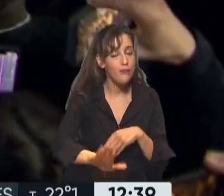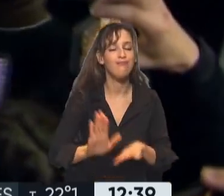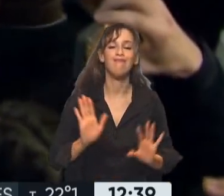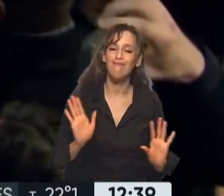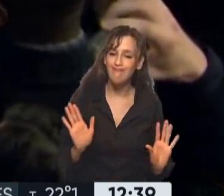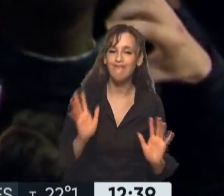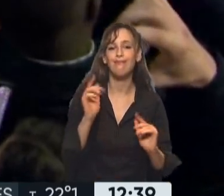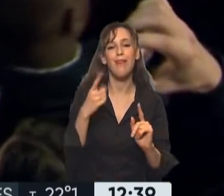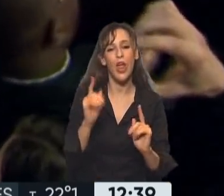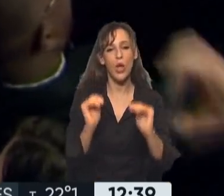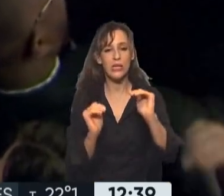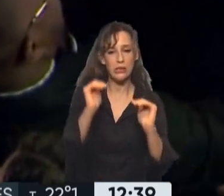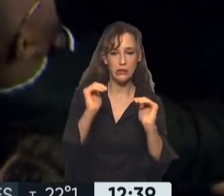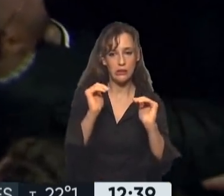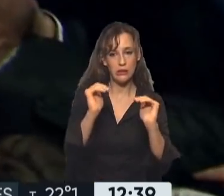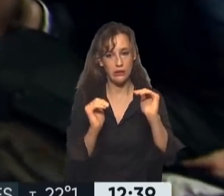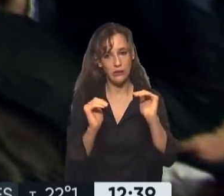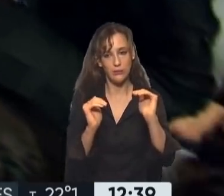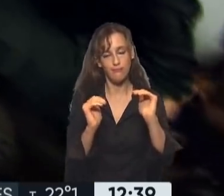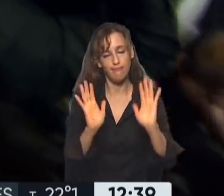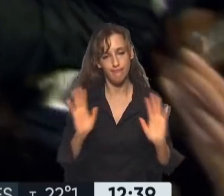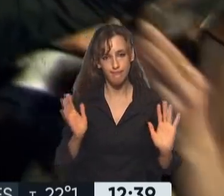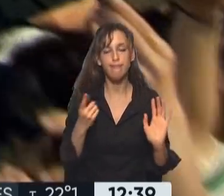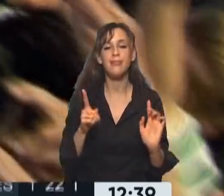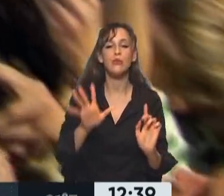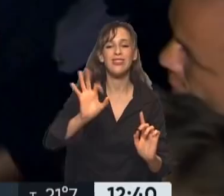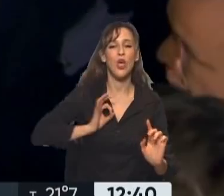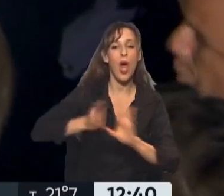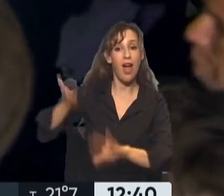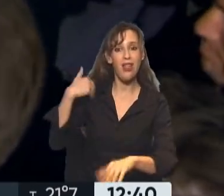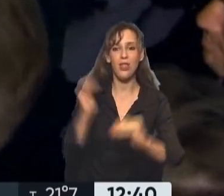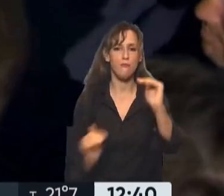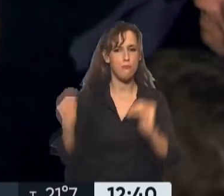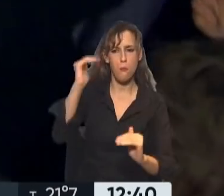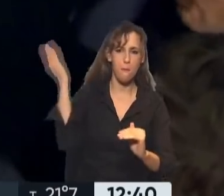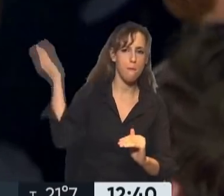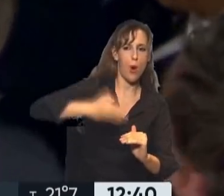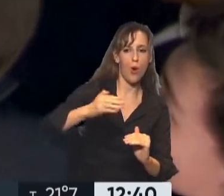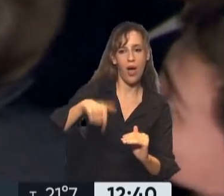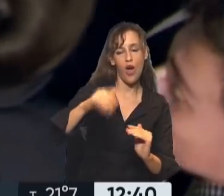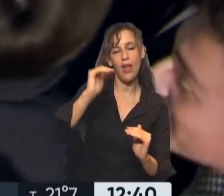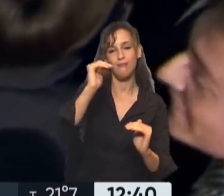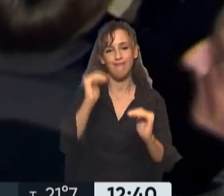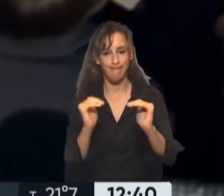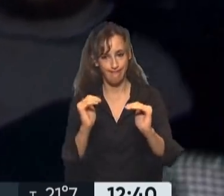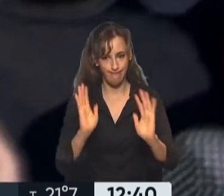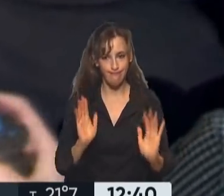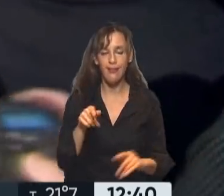margen más estrecho que hace 5 años y todo indica que además el presidente francés deberá